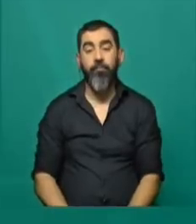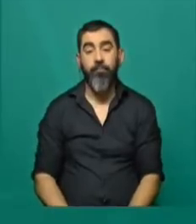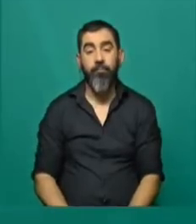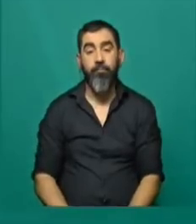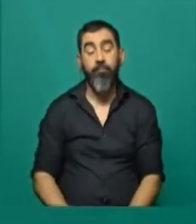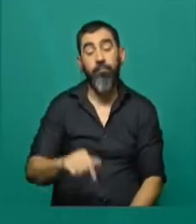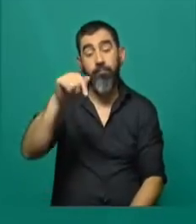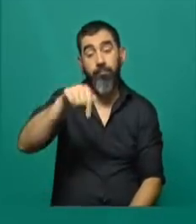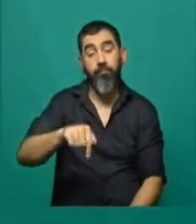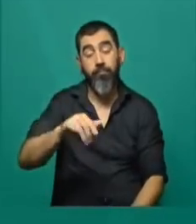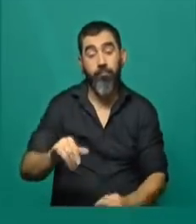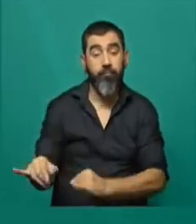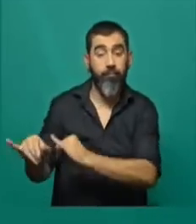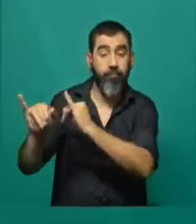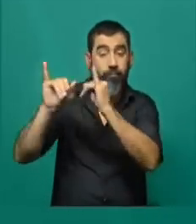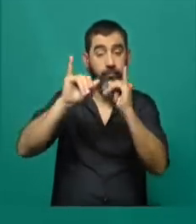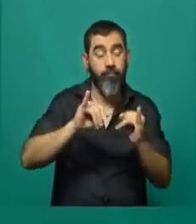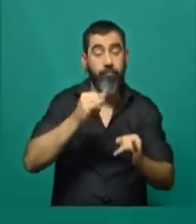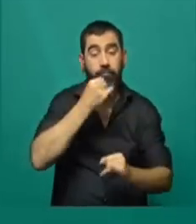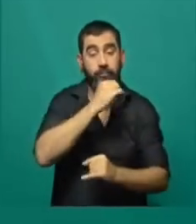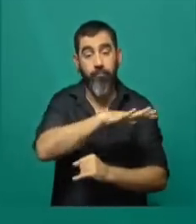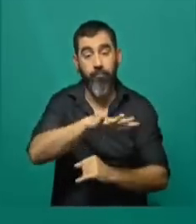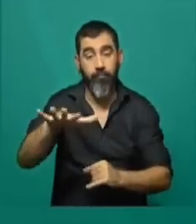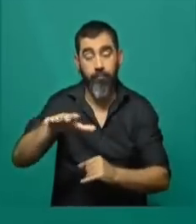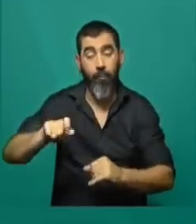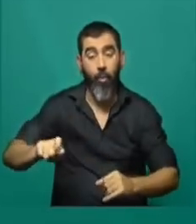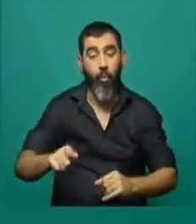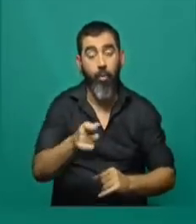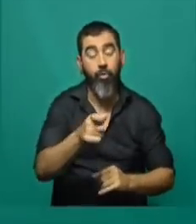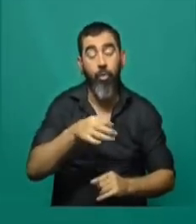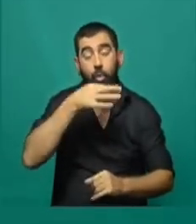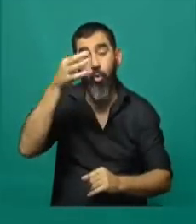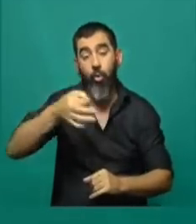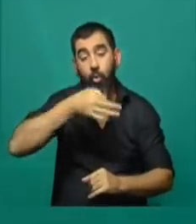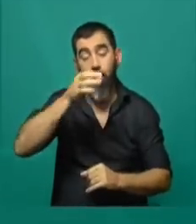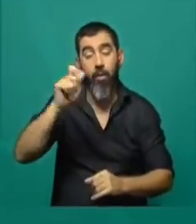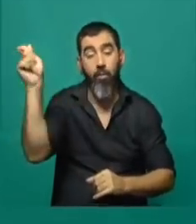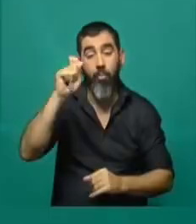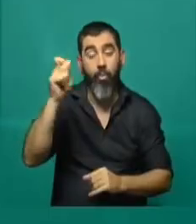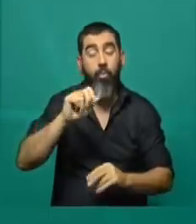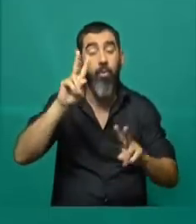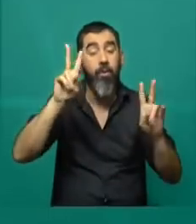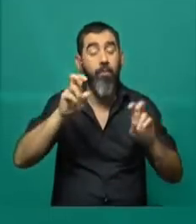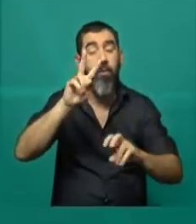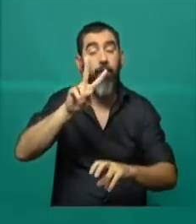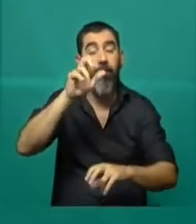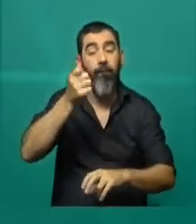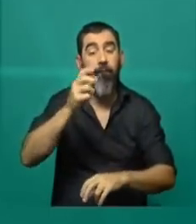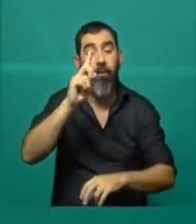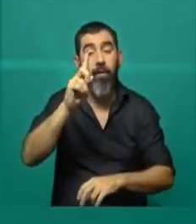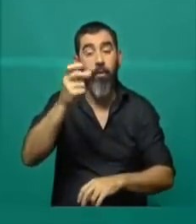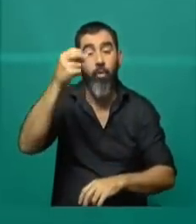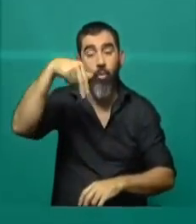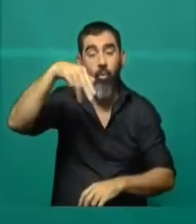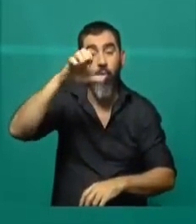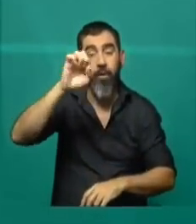Decíamos, hoy es una jornada histórica, juicio oral y público, causa los vagones. Nos vamos a ir hasta el departamento